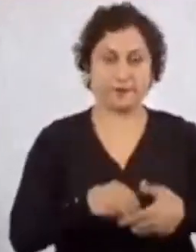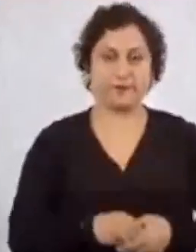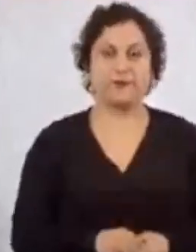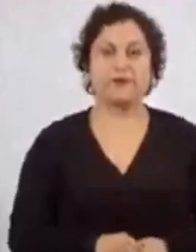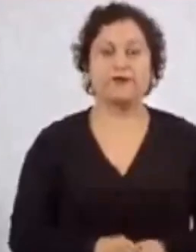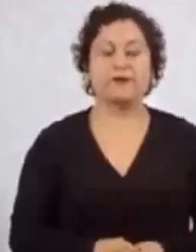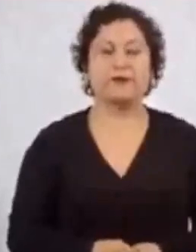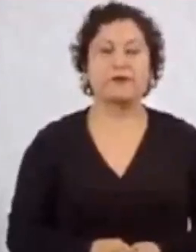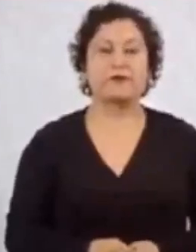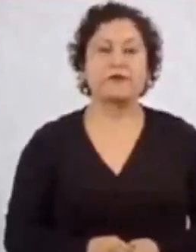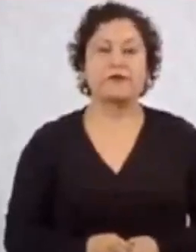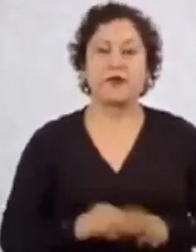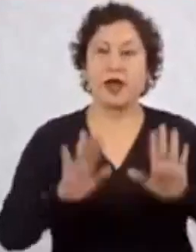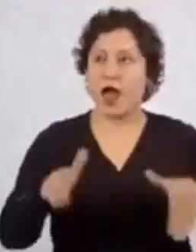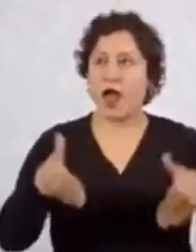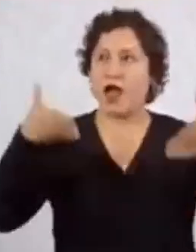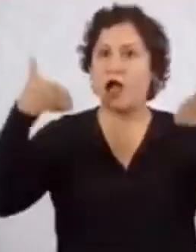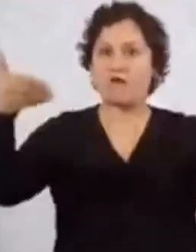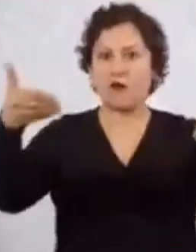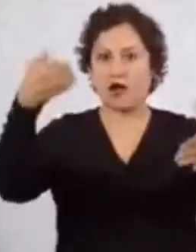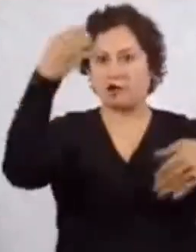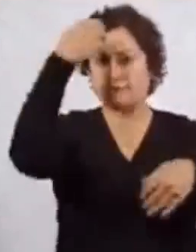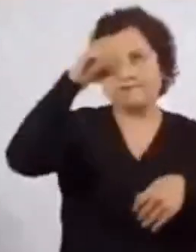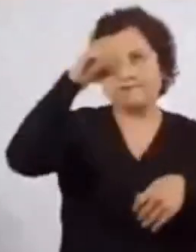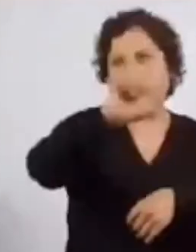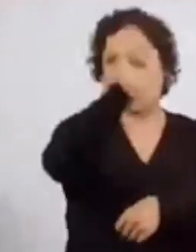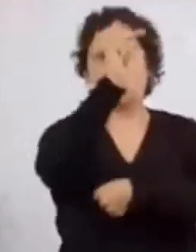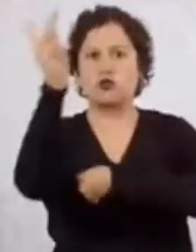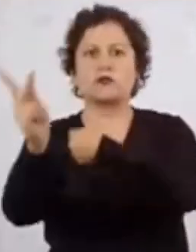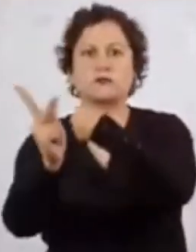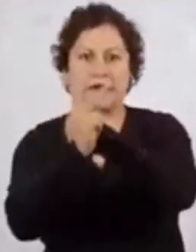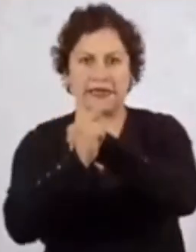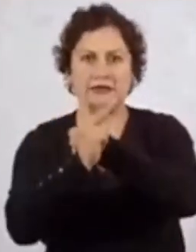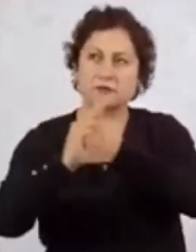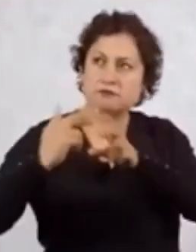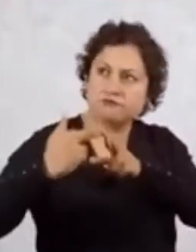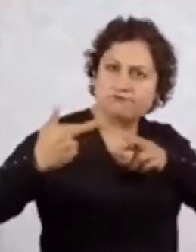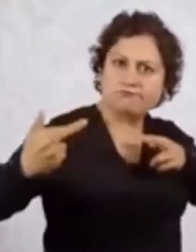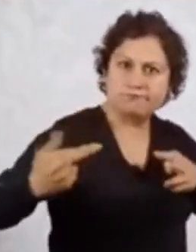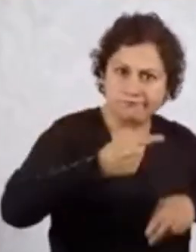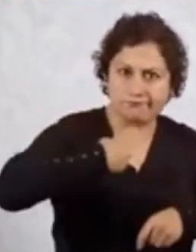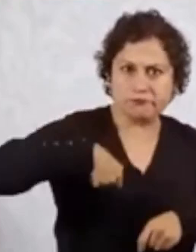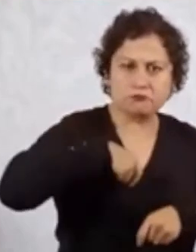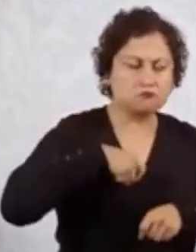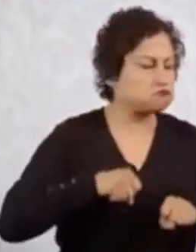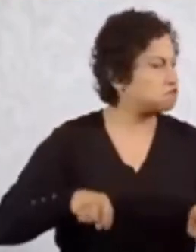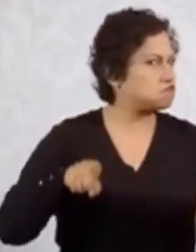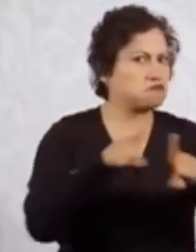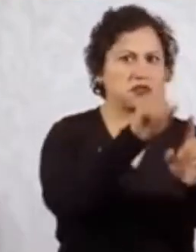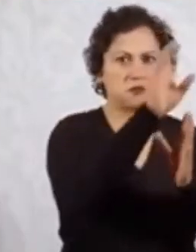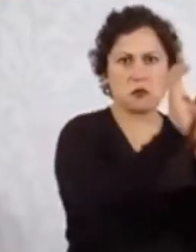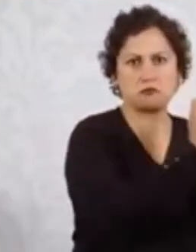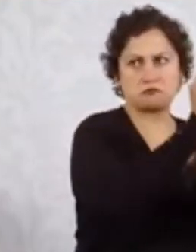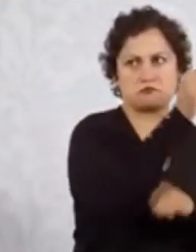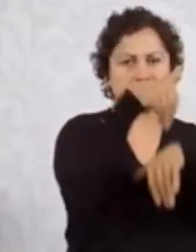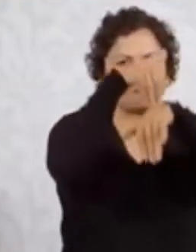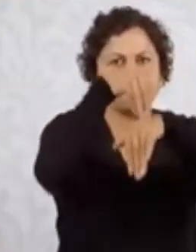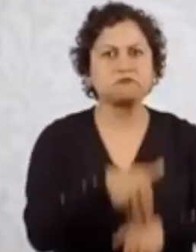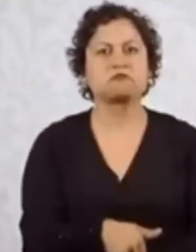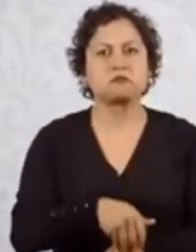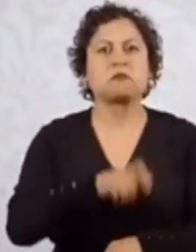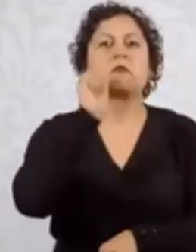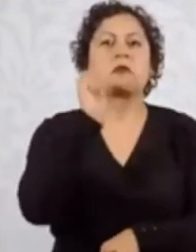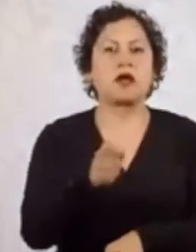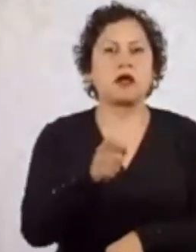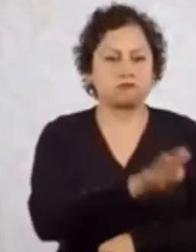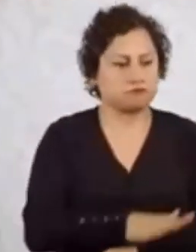tienen que ver con la contaminación. Habló de luchar contra ríos contaminados. Por ejemplo, el río de Tula,